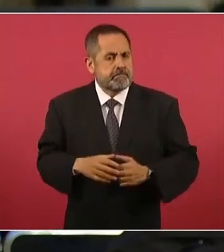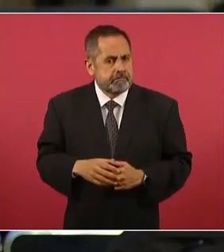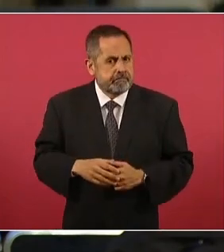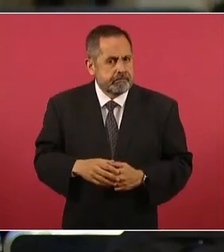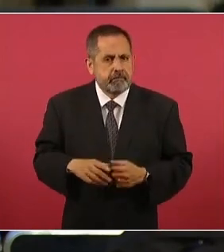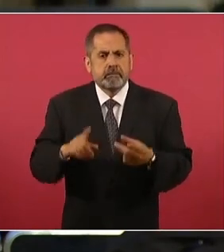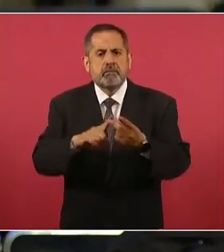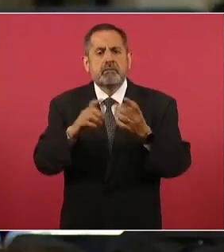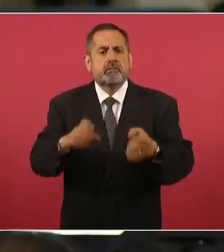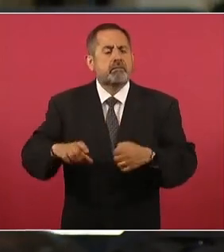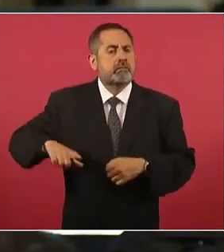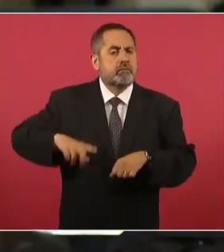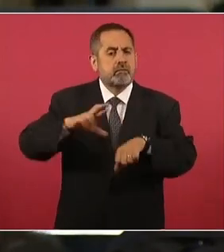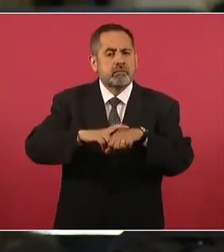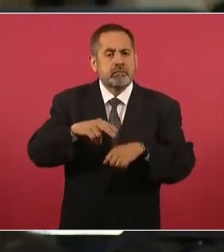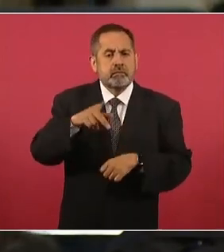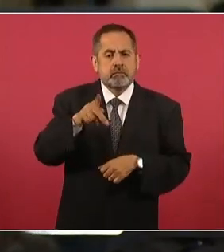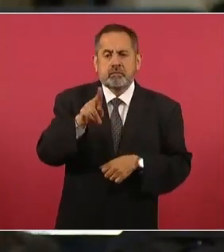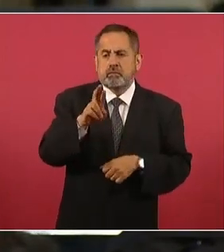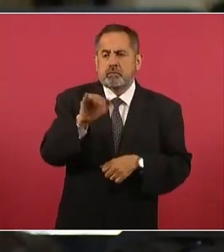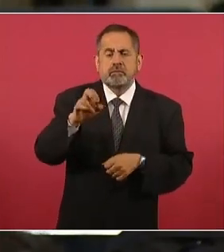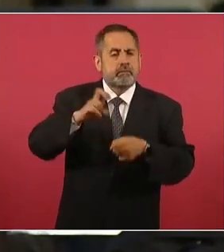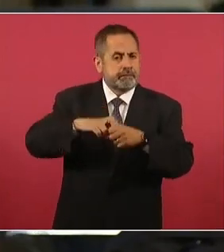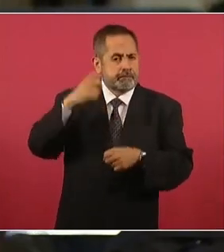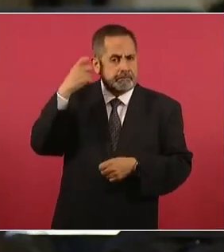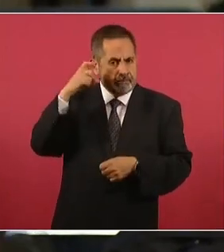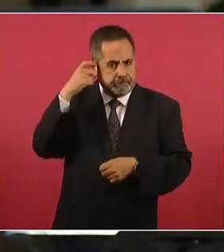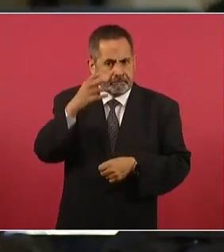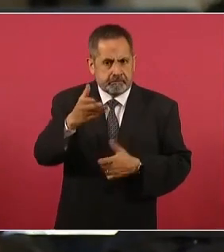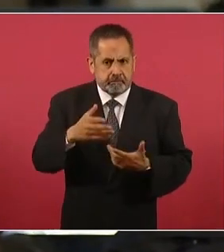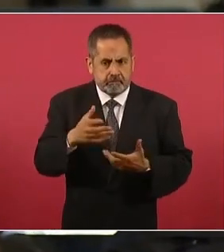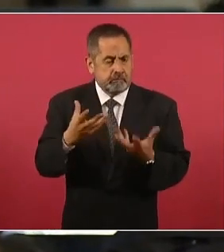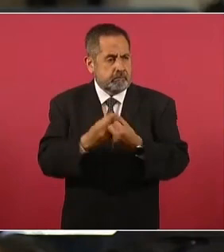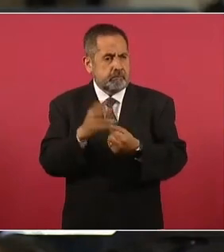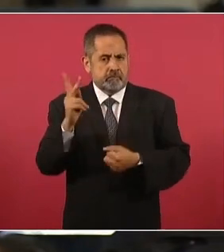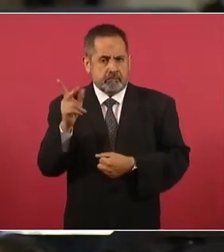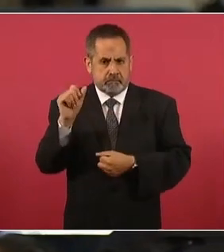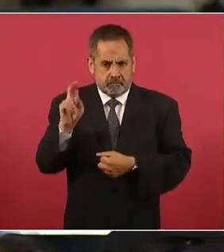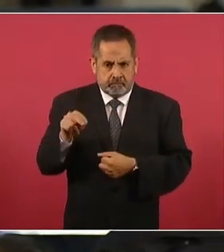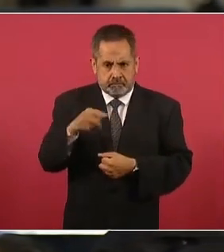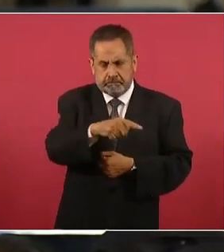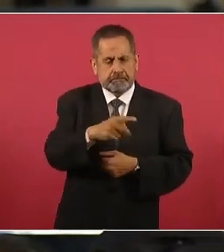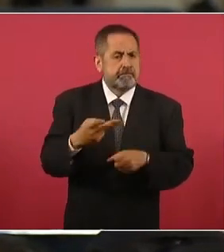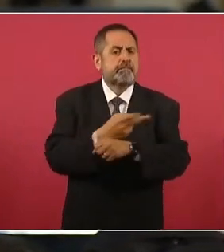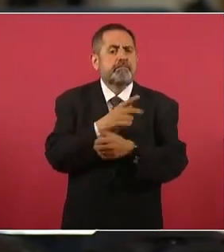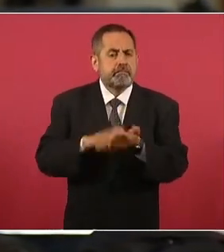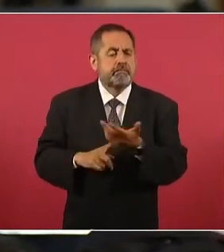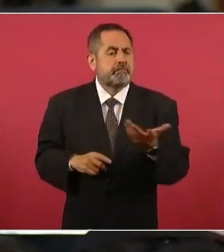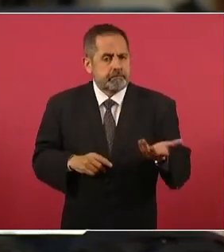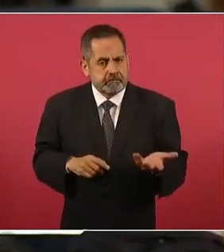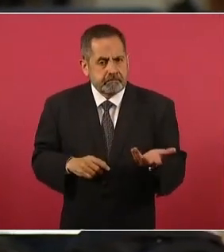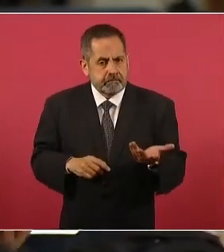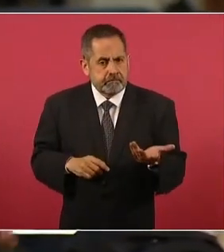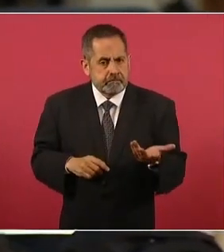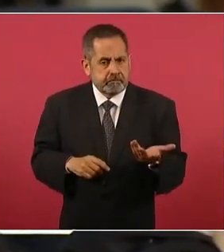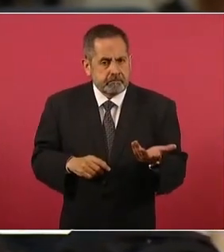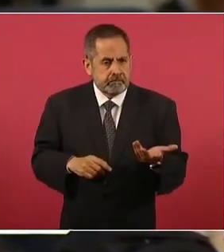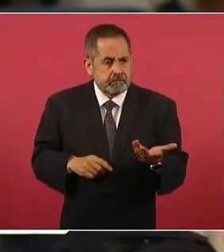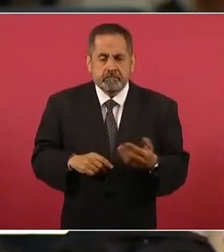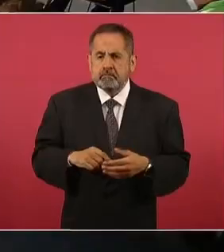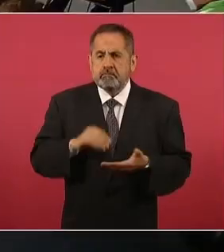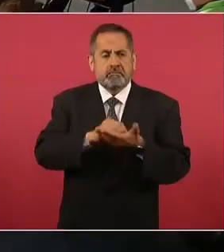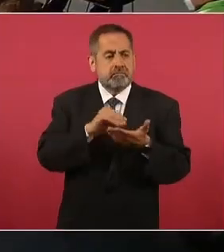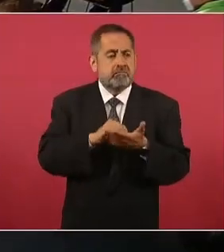el gobernador Curi del estado de Querétaro? Un estado panista, un estado que obviamente perdura